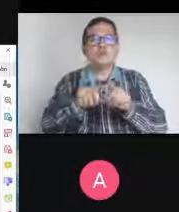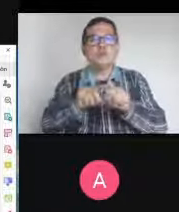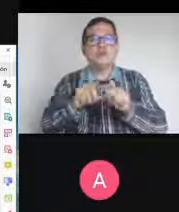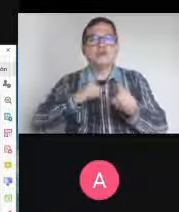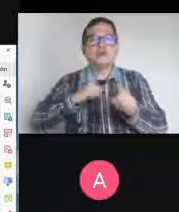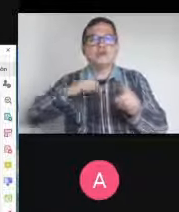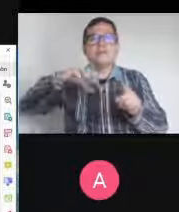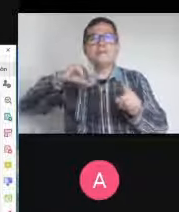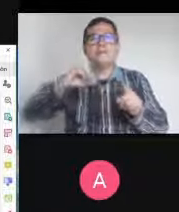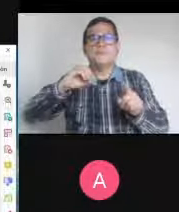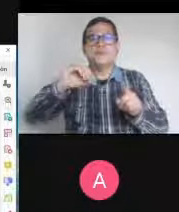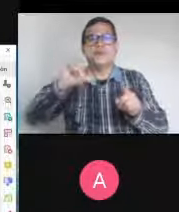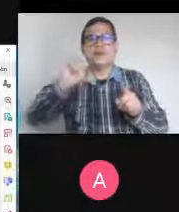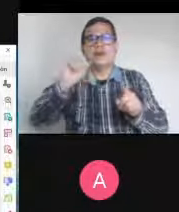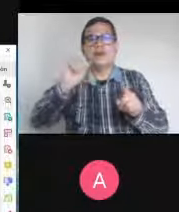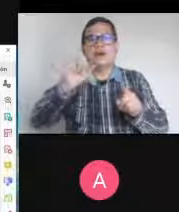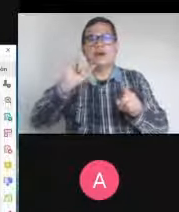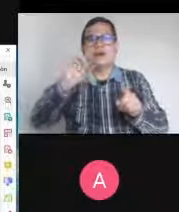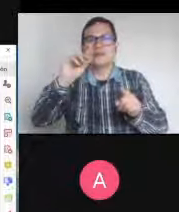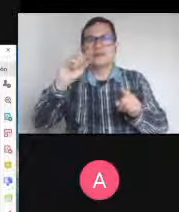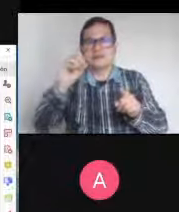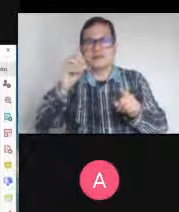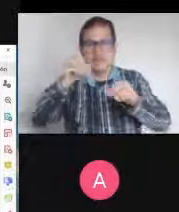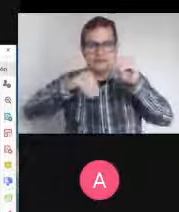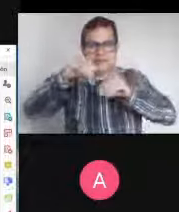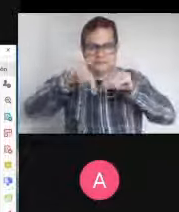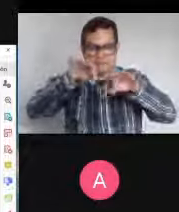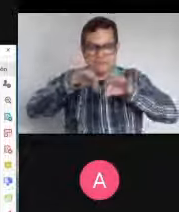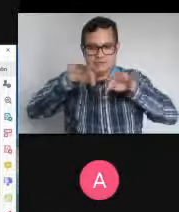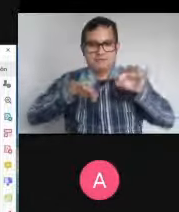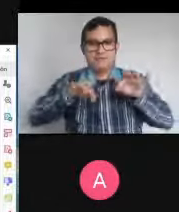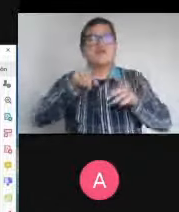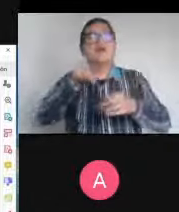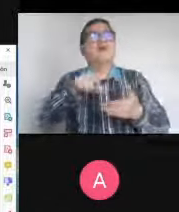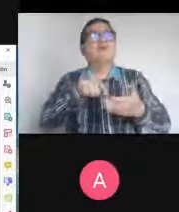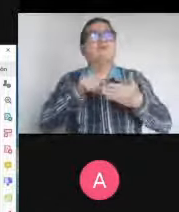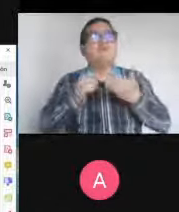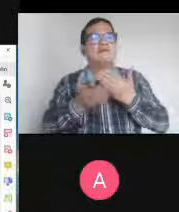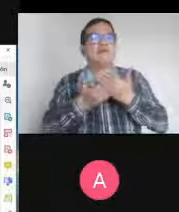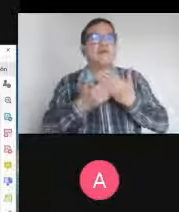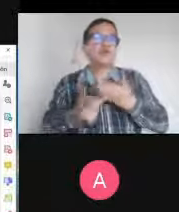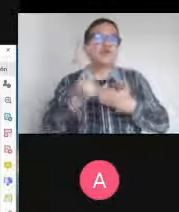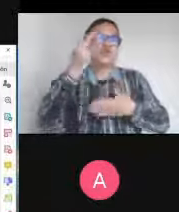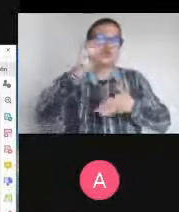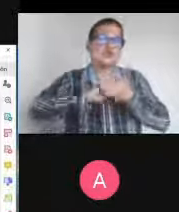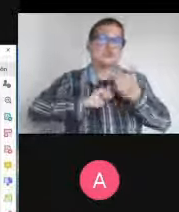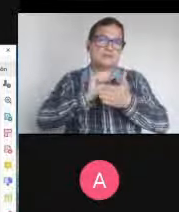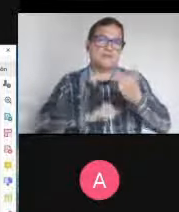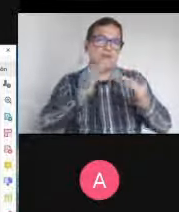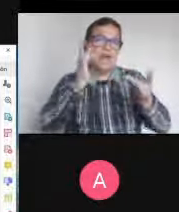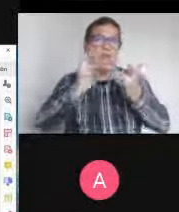hacer nuestro montaje. Entonces recordemos que él viene con dos materiales tipo P y